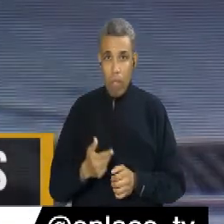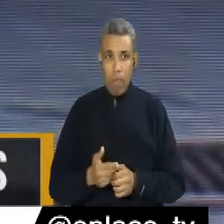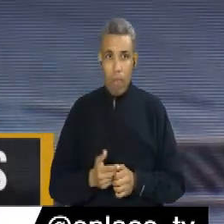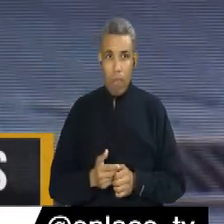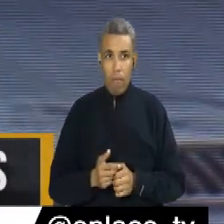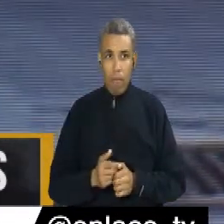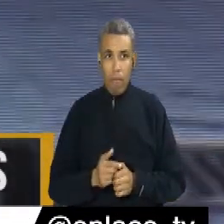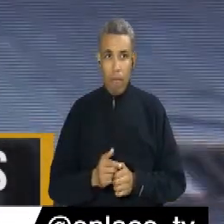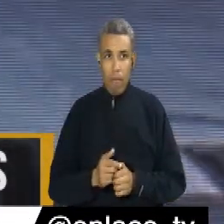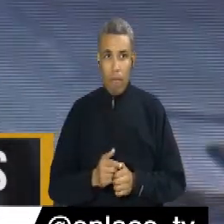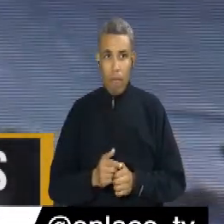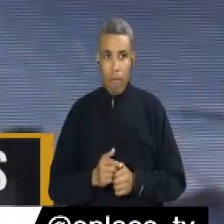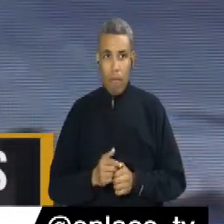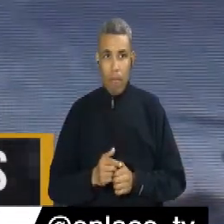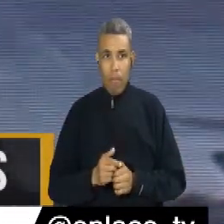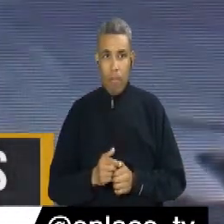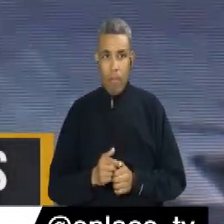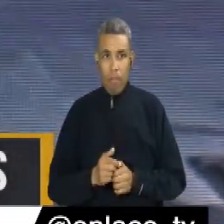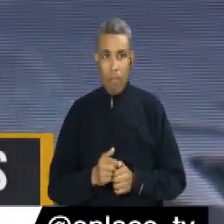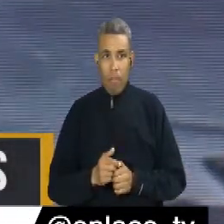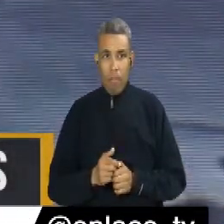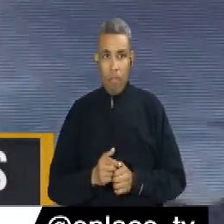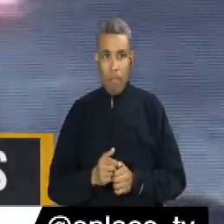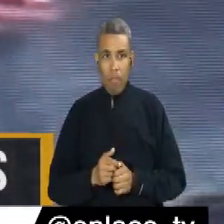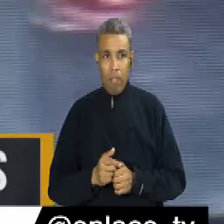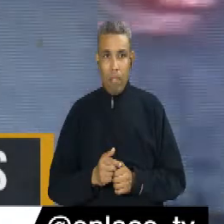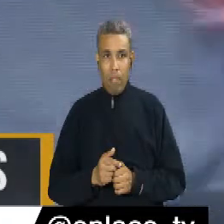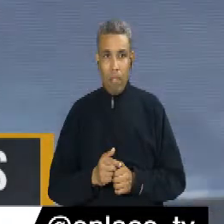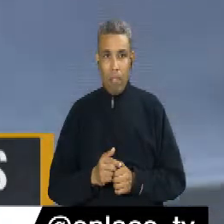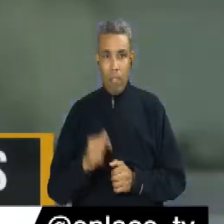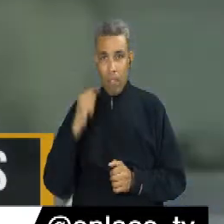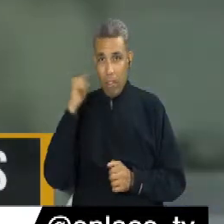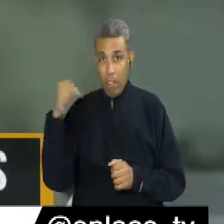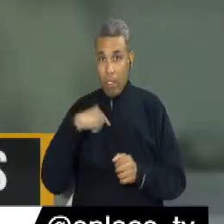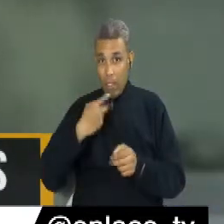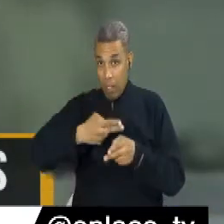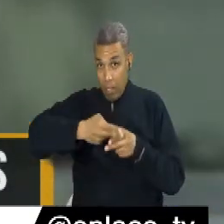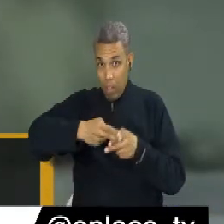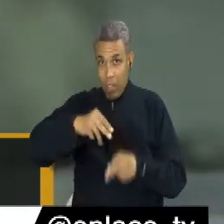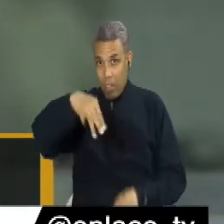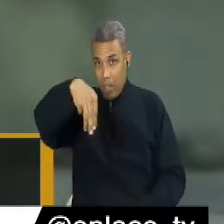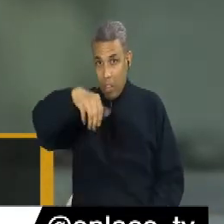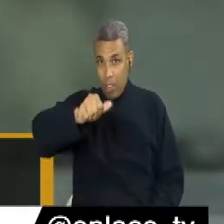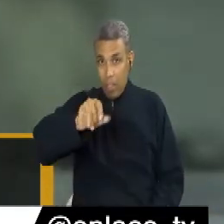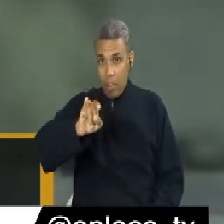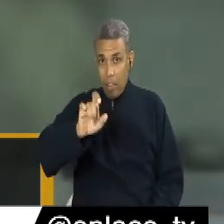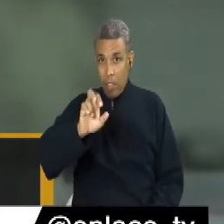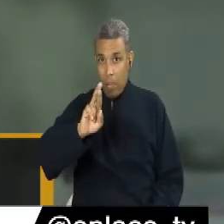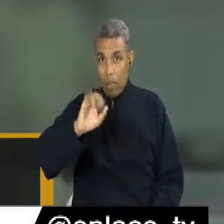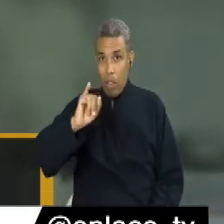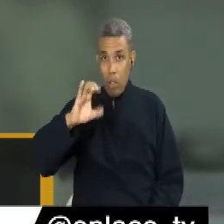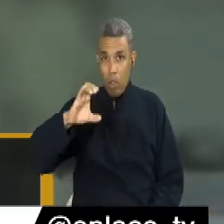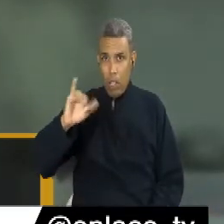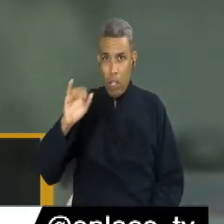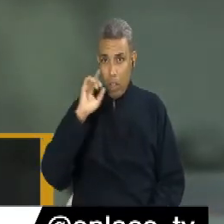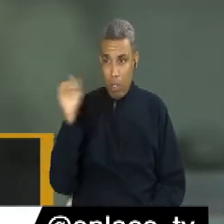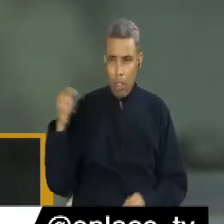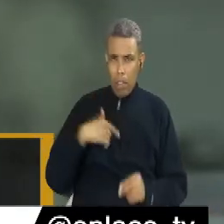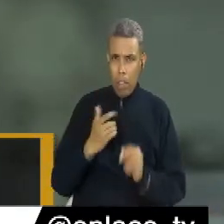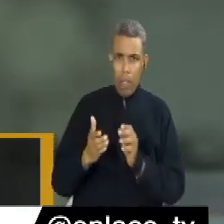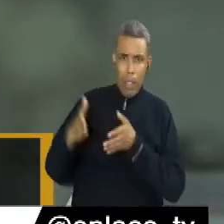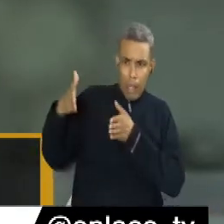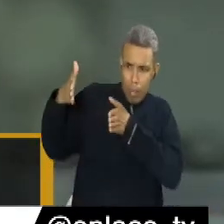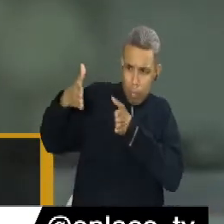el lugar. Mauricio Galvis, administrador de la estación, narró así lo sucedido. Vienen por la vía 25 de agosto, en